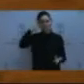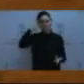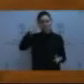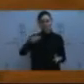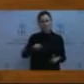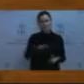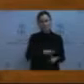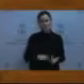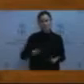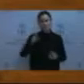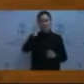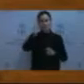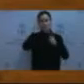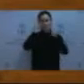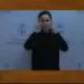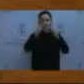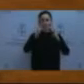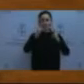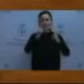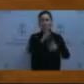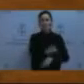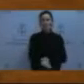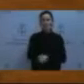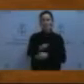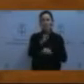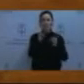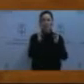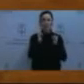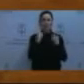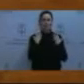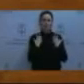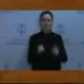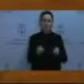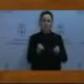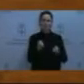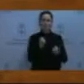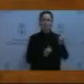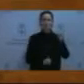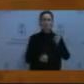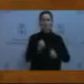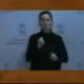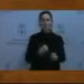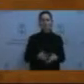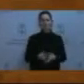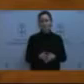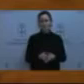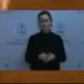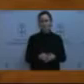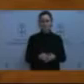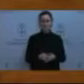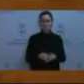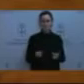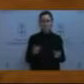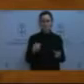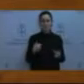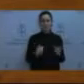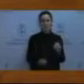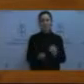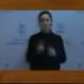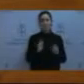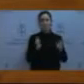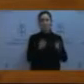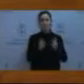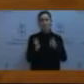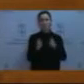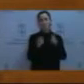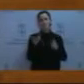actividad ganadera es una base importante de la ganadería, de la economía. He tenido la ocasión de reunirme